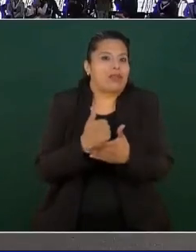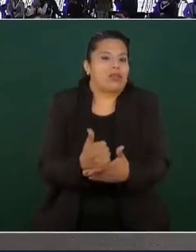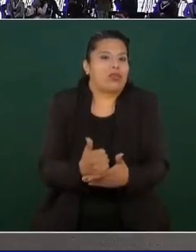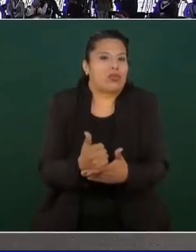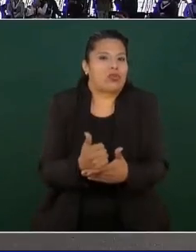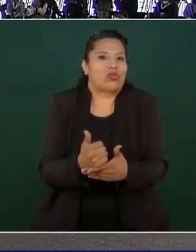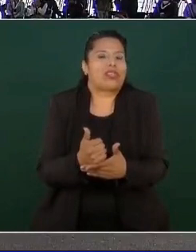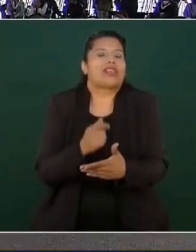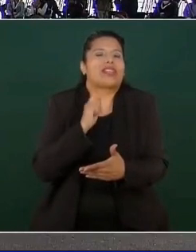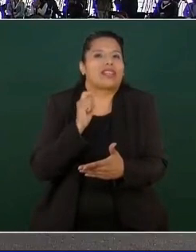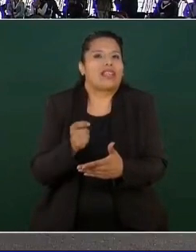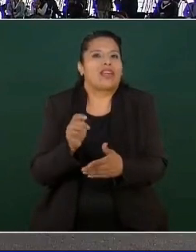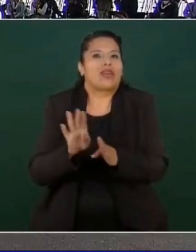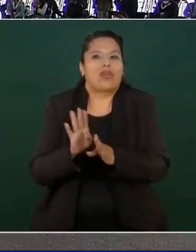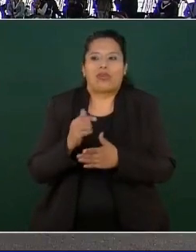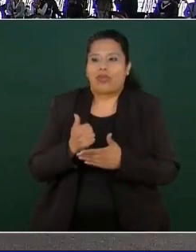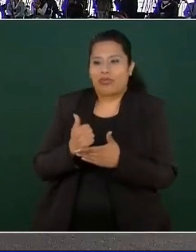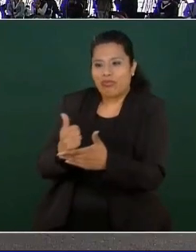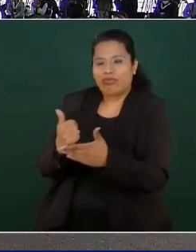a sus familiares